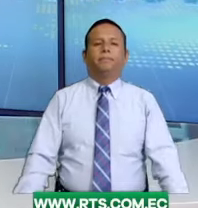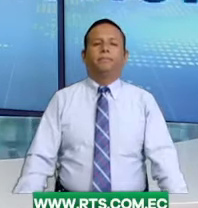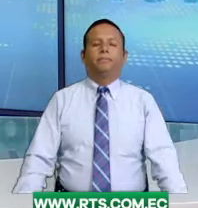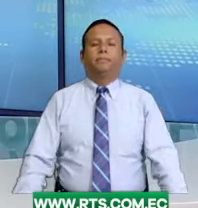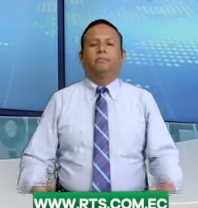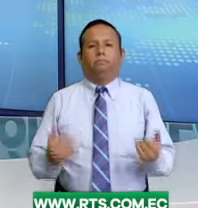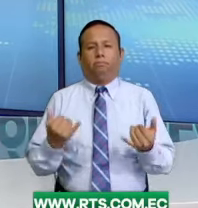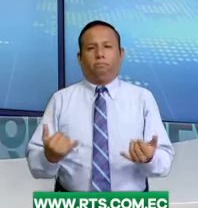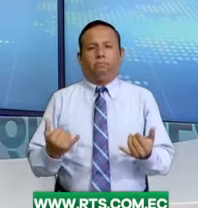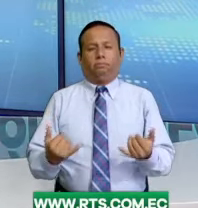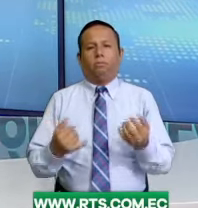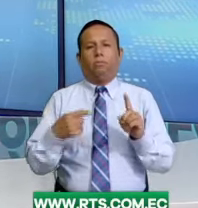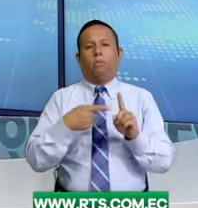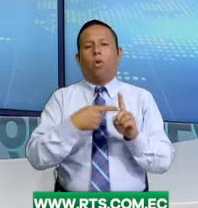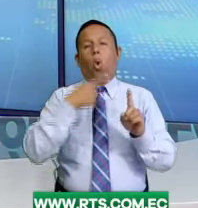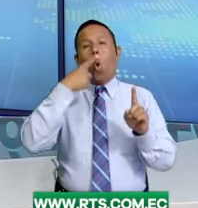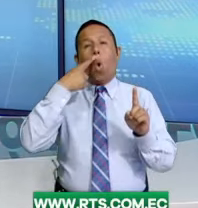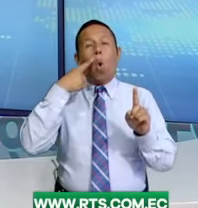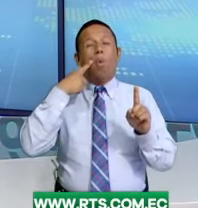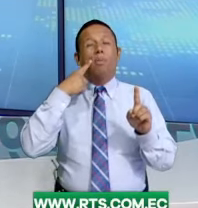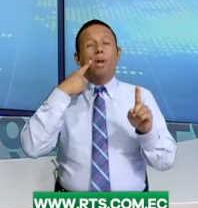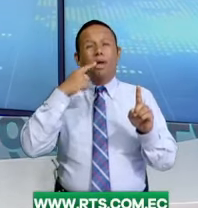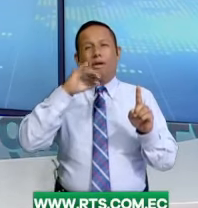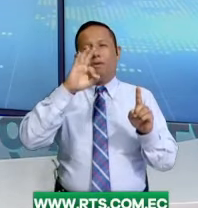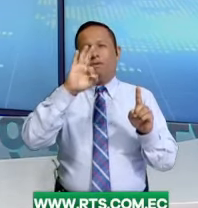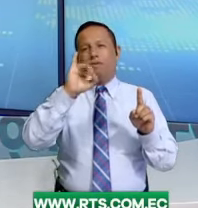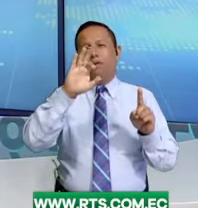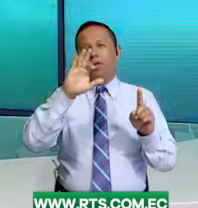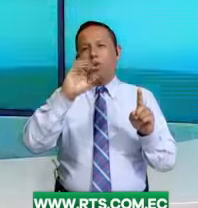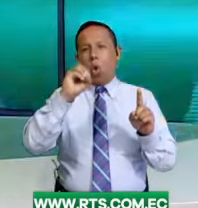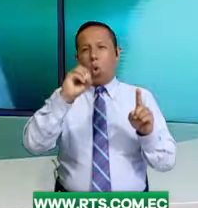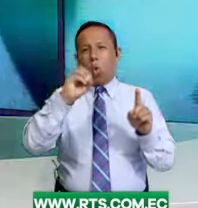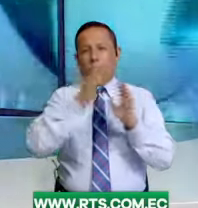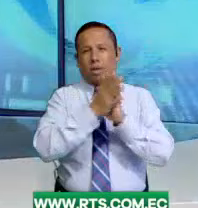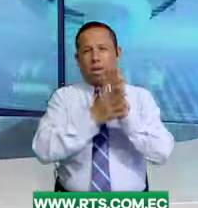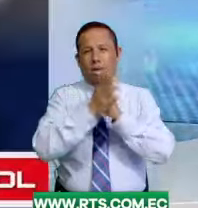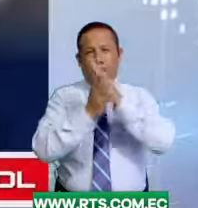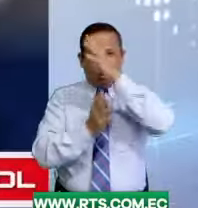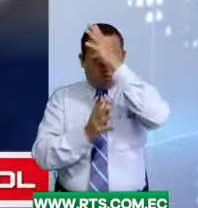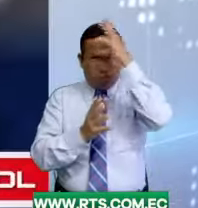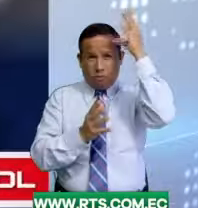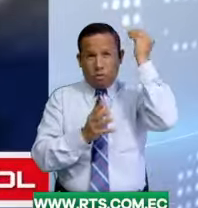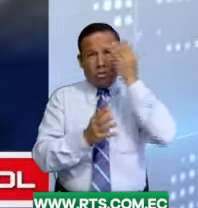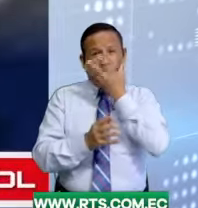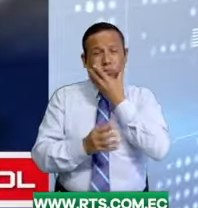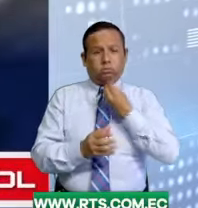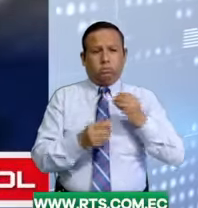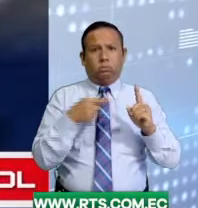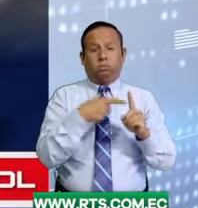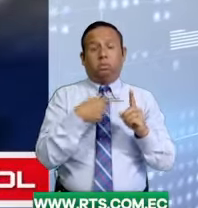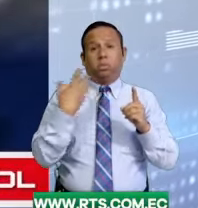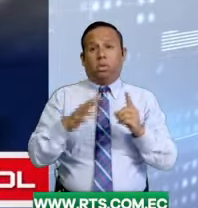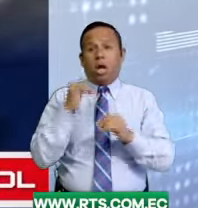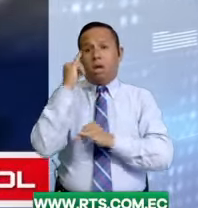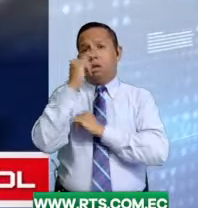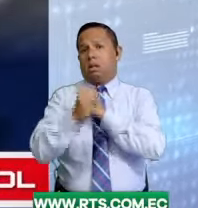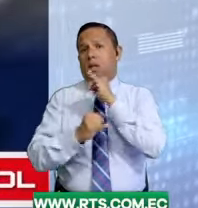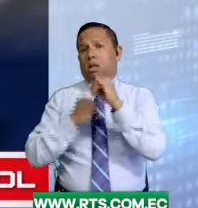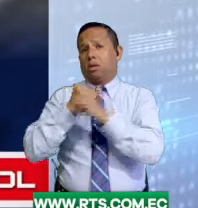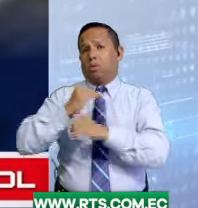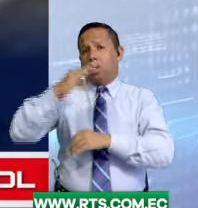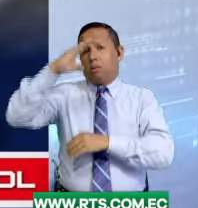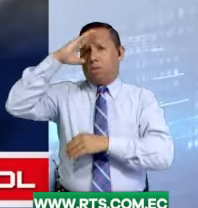De hoy, José Adolfo Macías Villamar, alias Fito, cuenta con alerta roja de Interpol para su inmediata captura en 196